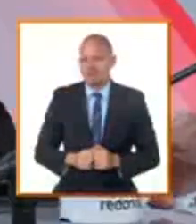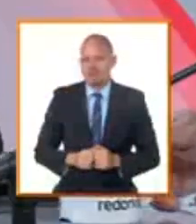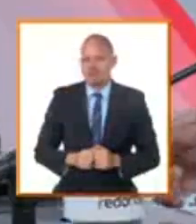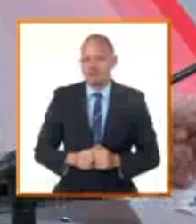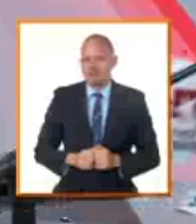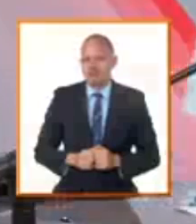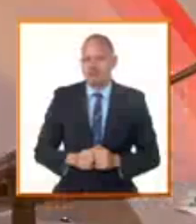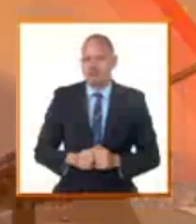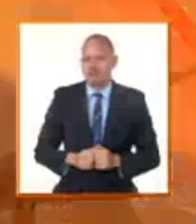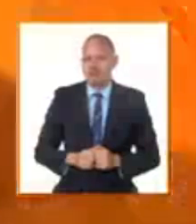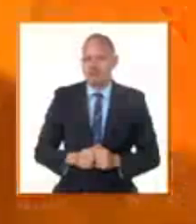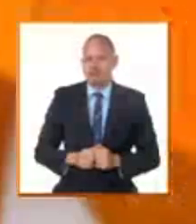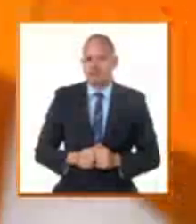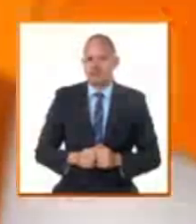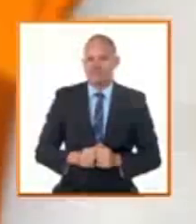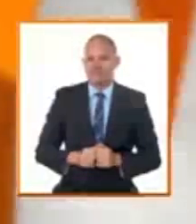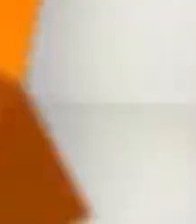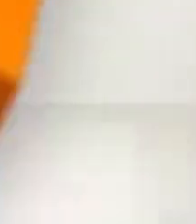nosotros.